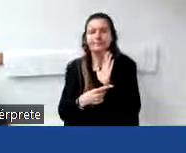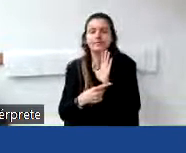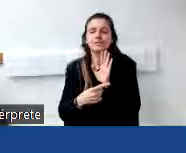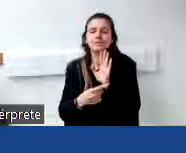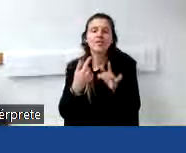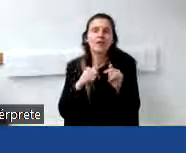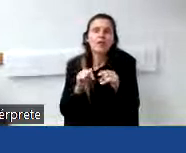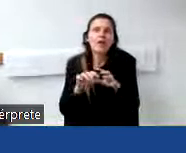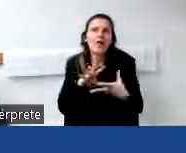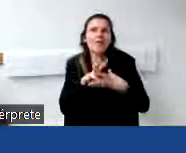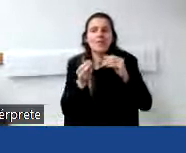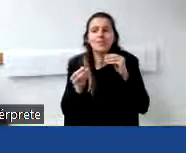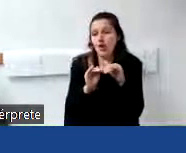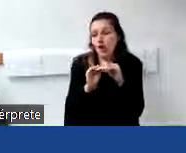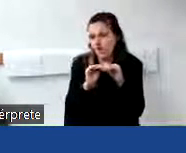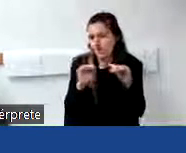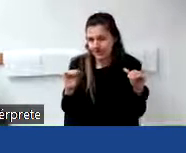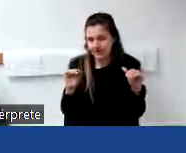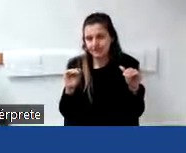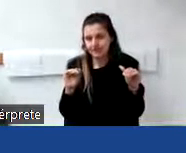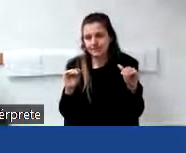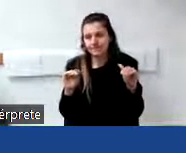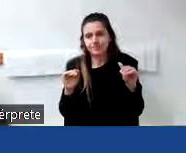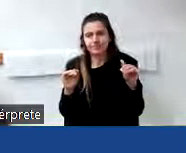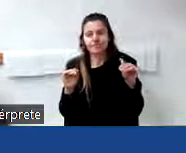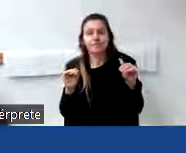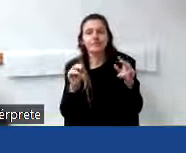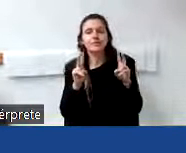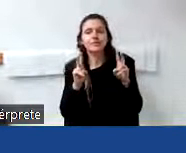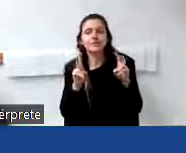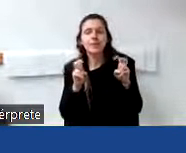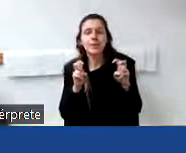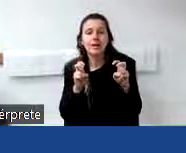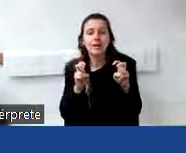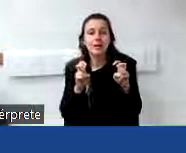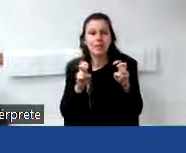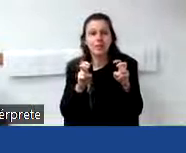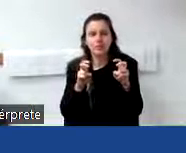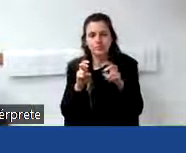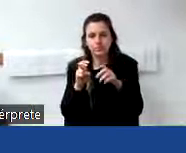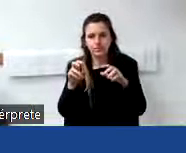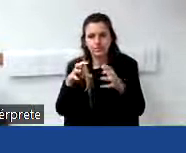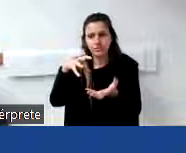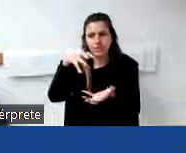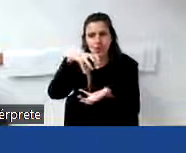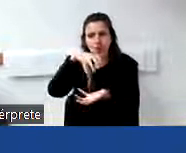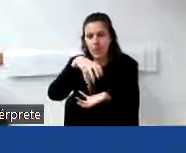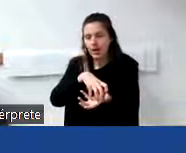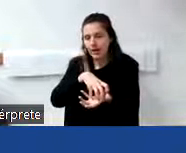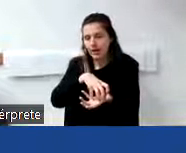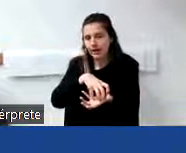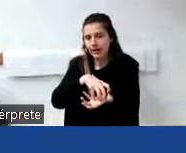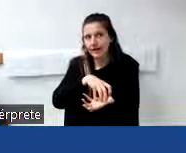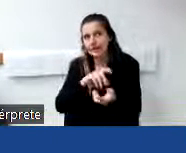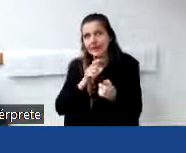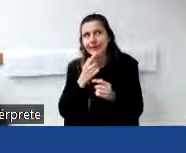normalizar, si se quiere, todo lo que son planos hápticos, por ejemplo. Las personas con discapacidad visual a veces